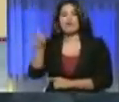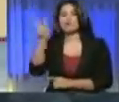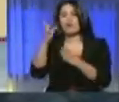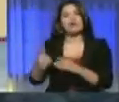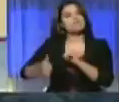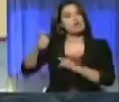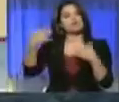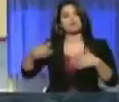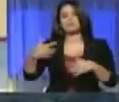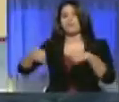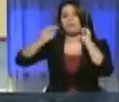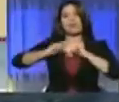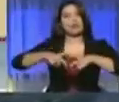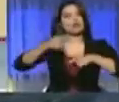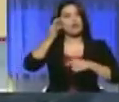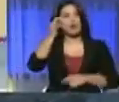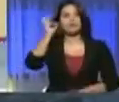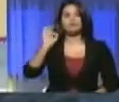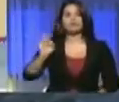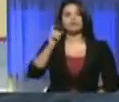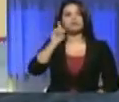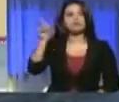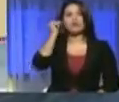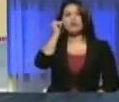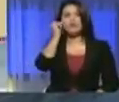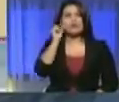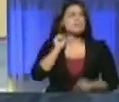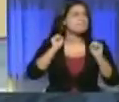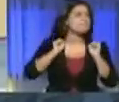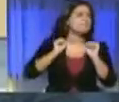Jessica López. Mira, es una maravilla Jessica López.